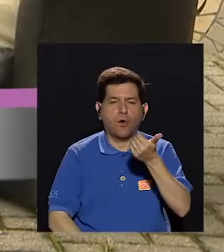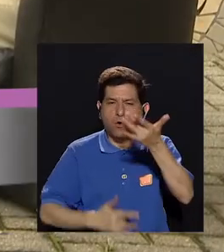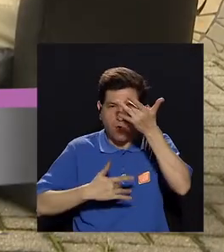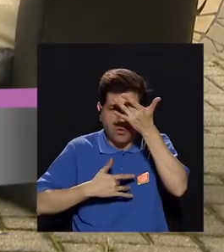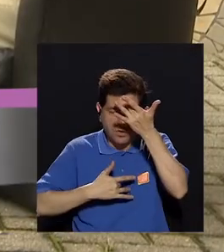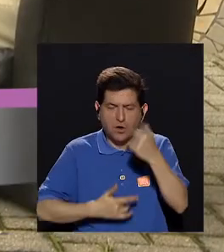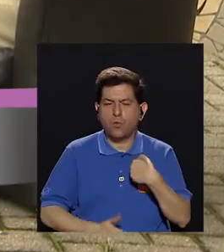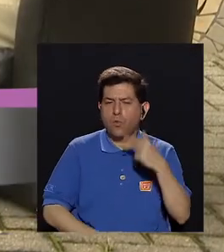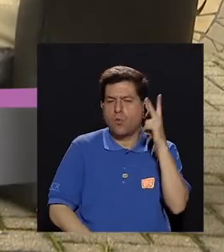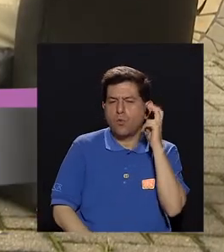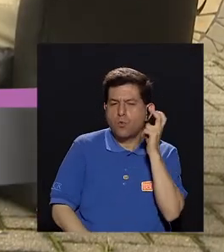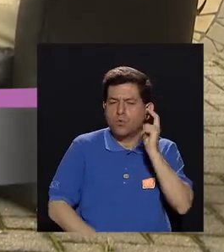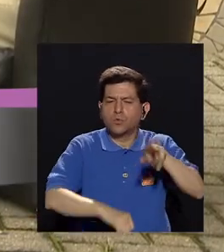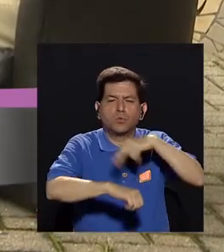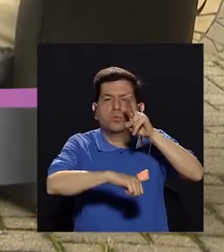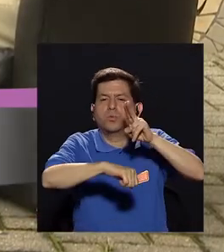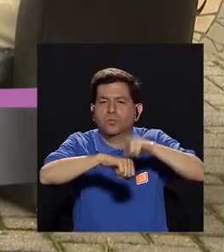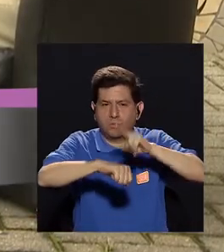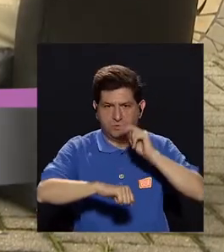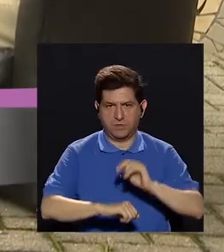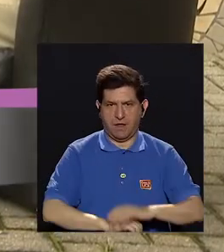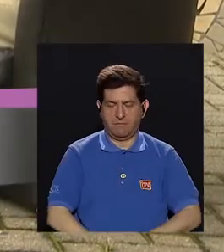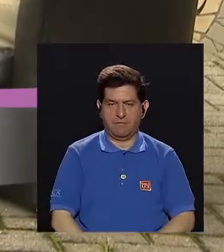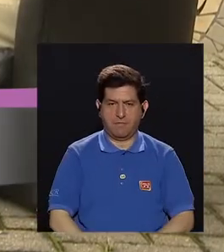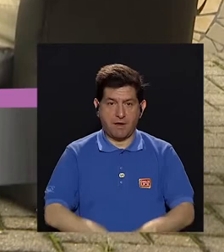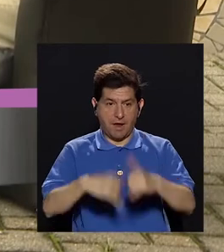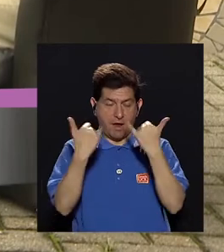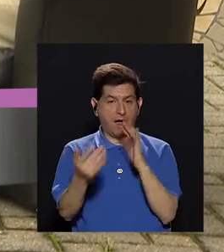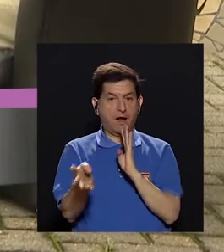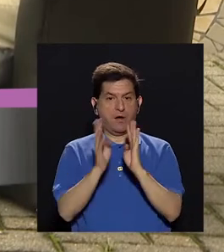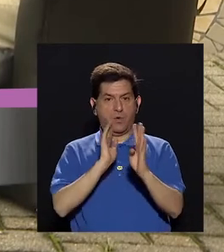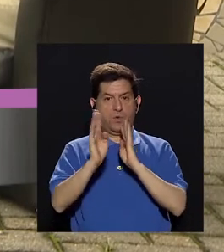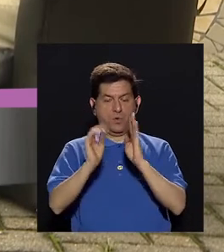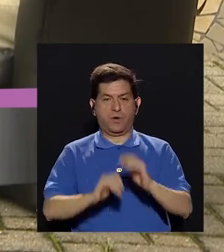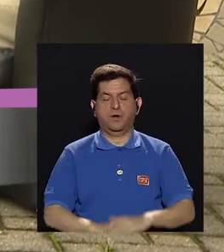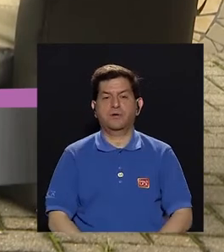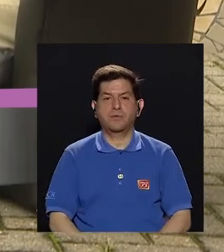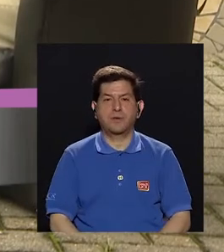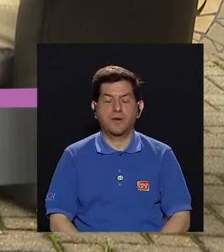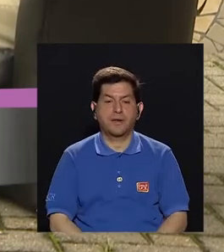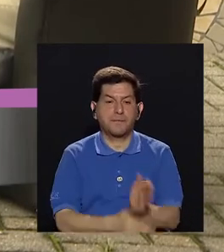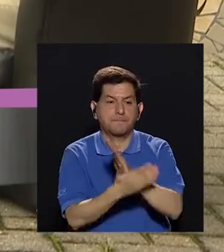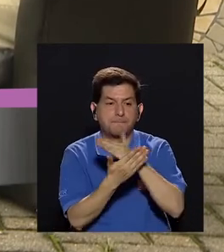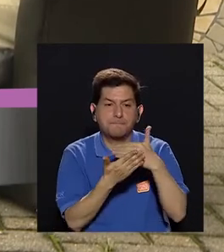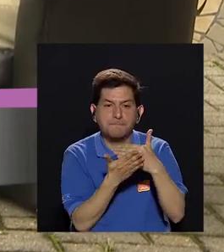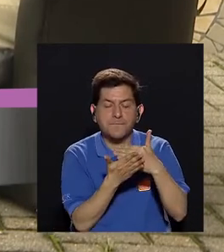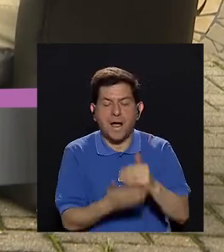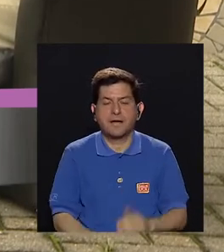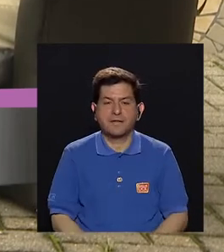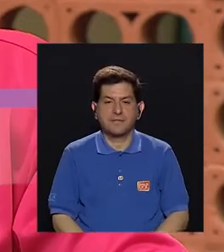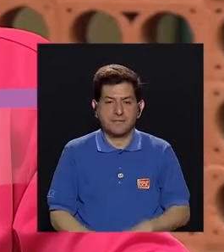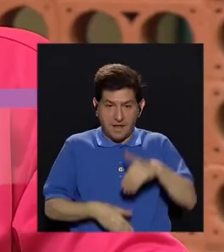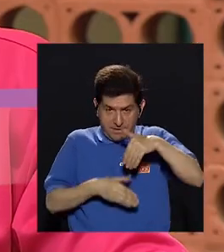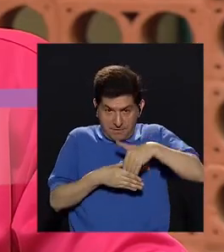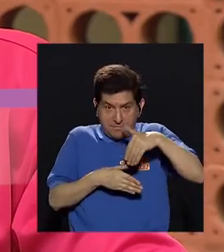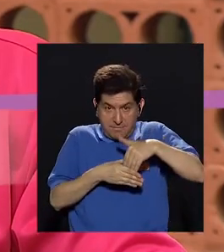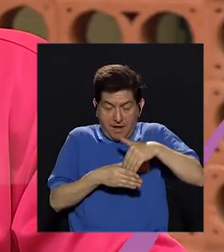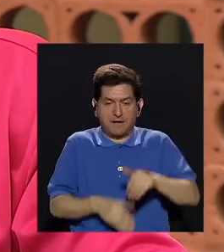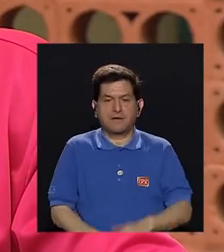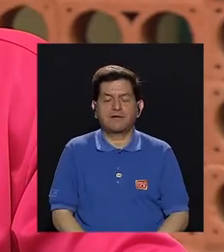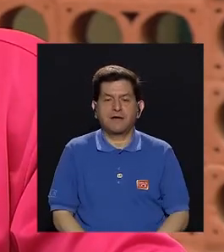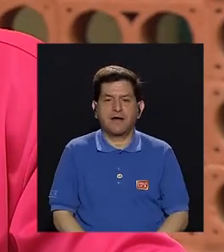Hay otra patología que uno escucha muy frecuentemente. Ajá. Ahora que estamos hablando principalmente de la parte interna y